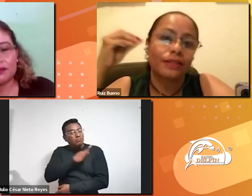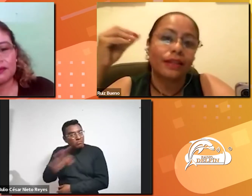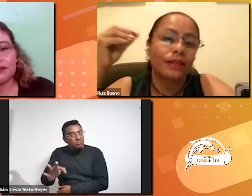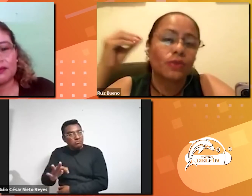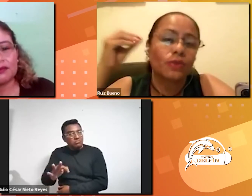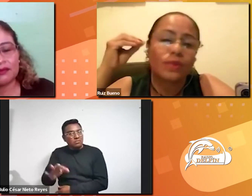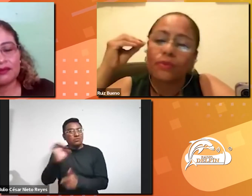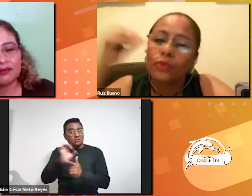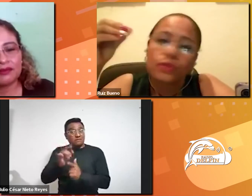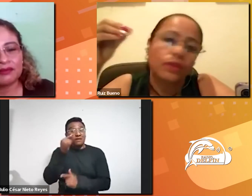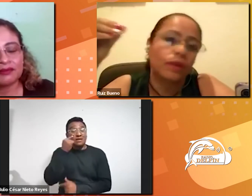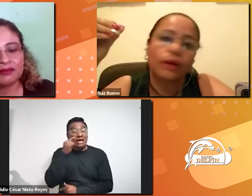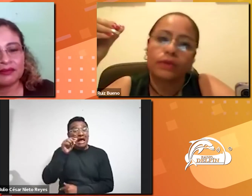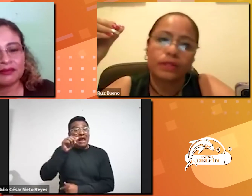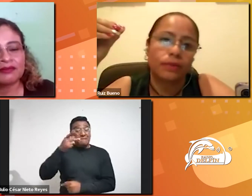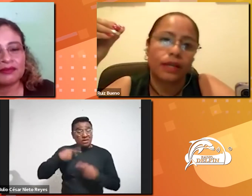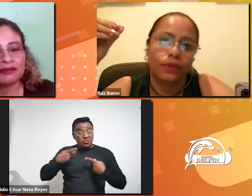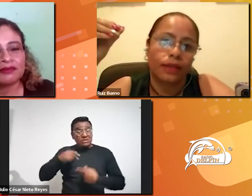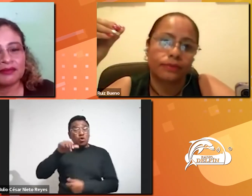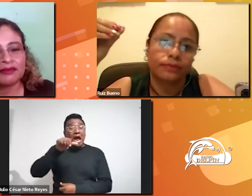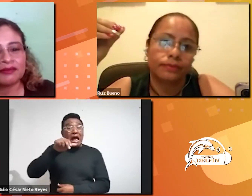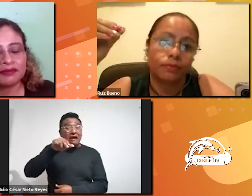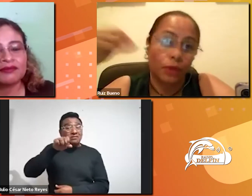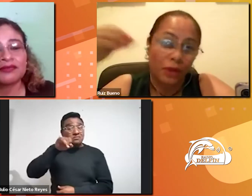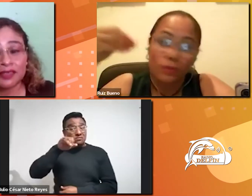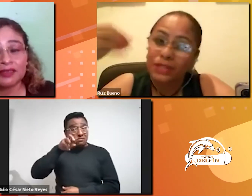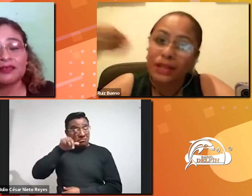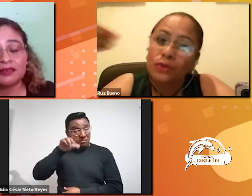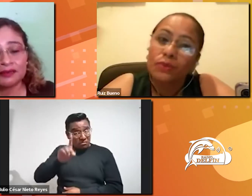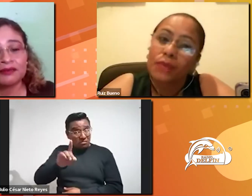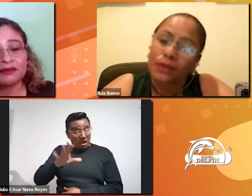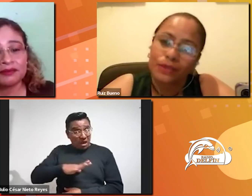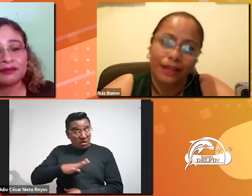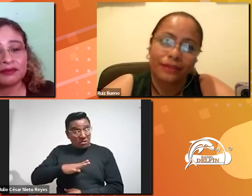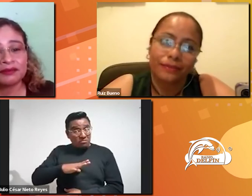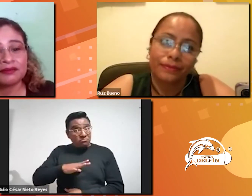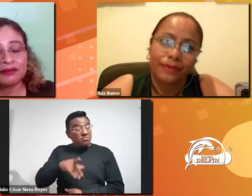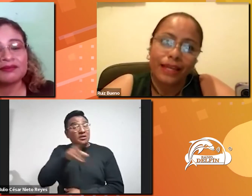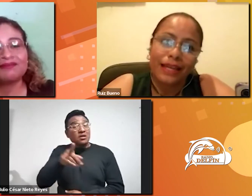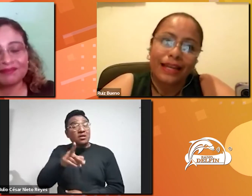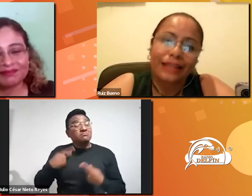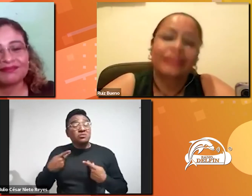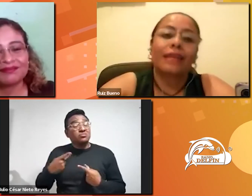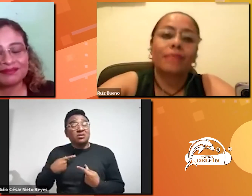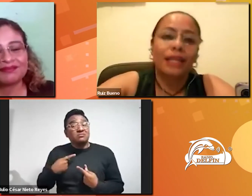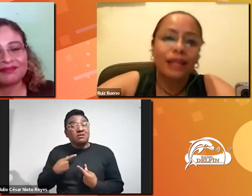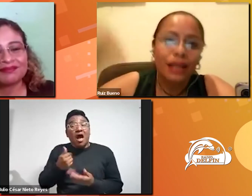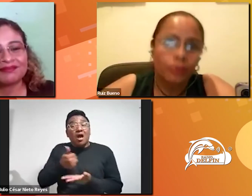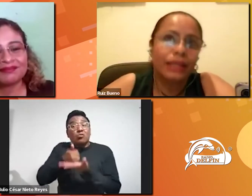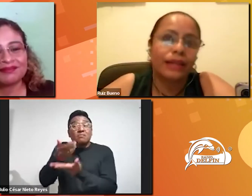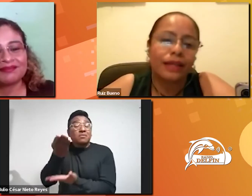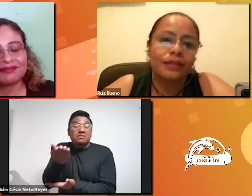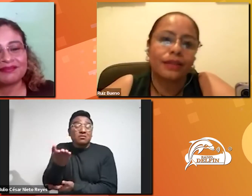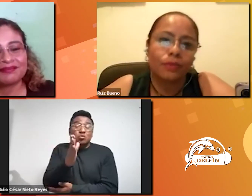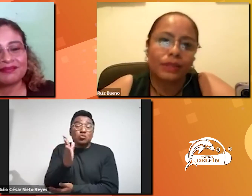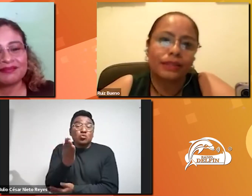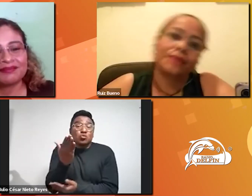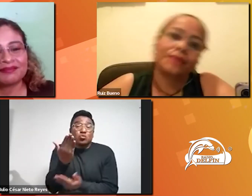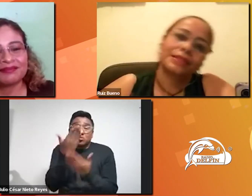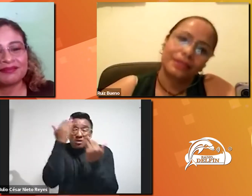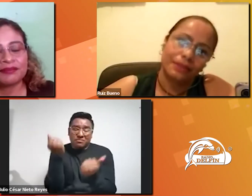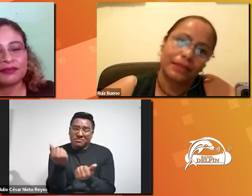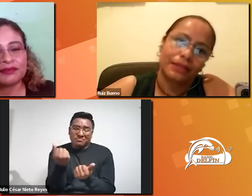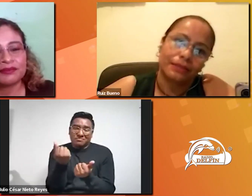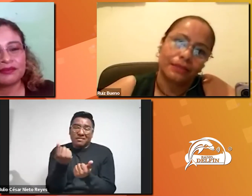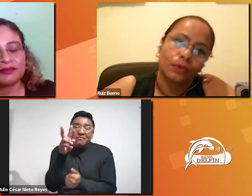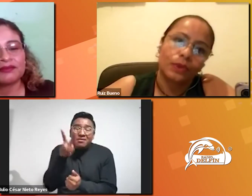con ansiedad. Les cuesta mucho trabajo recibir ayuda. Porque como están acostumbrados a dar, también humildad se demuestra a